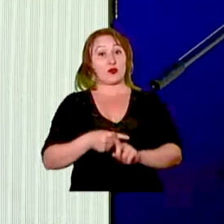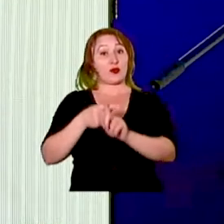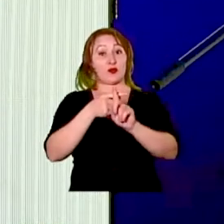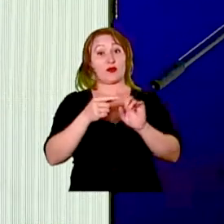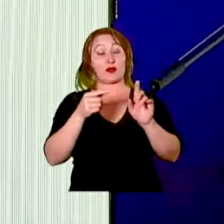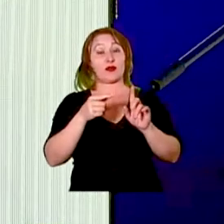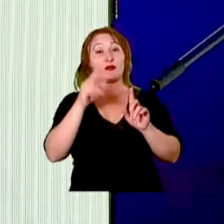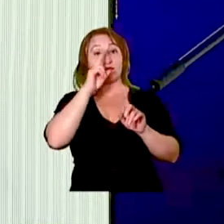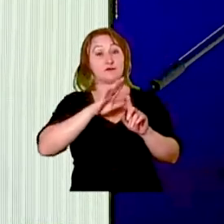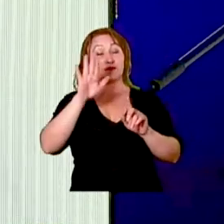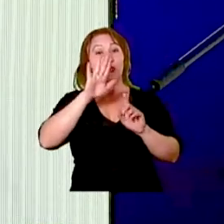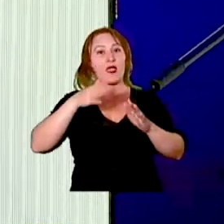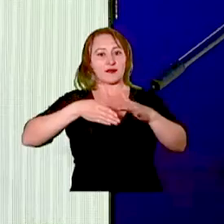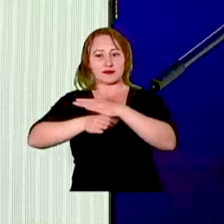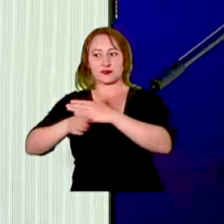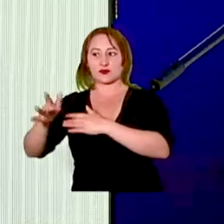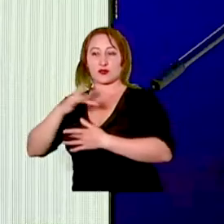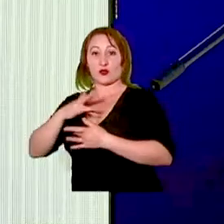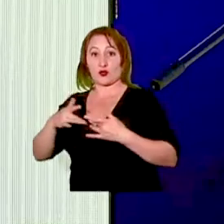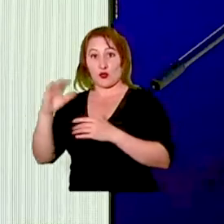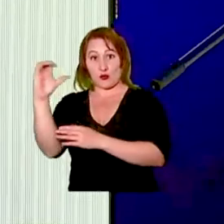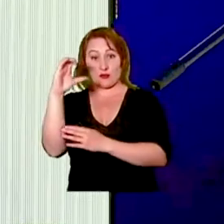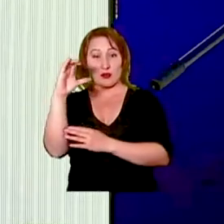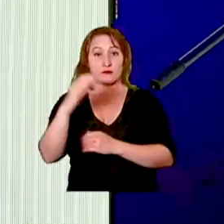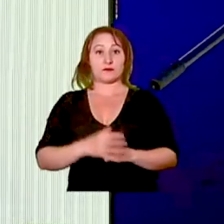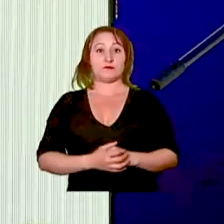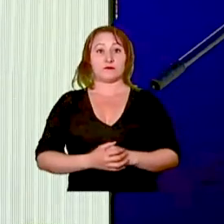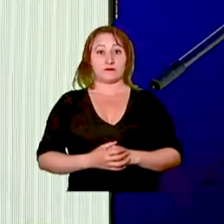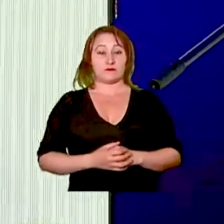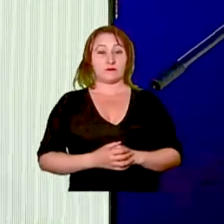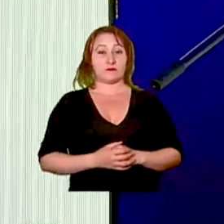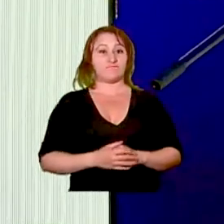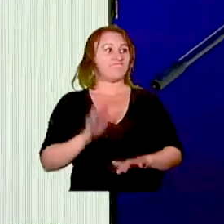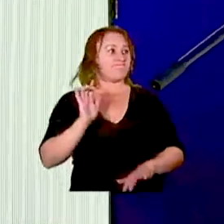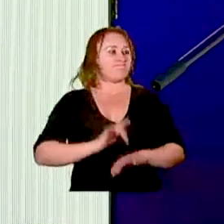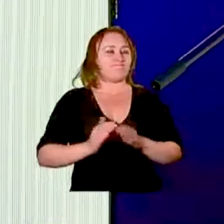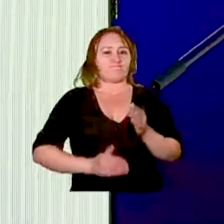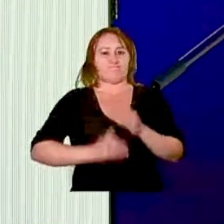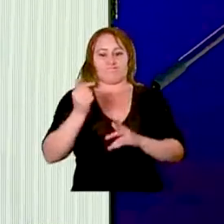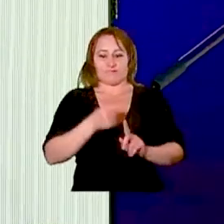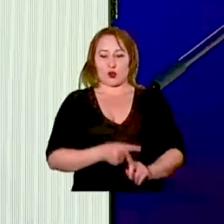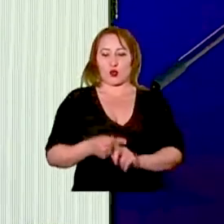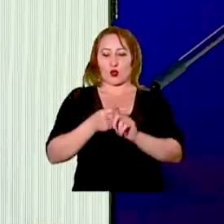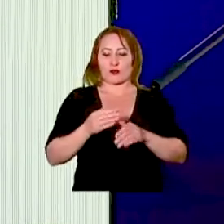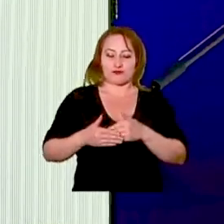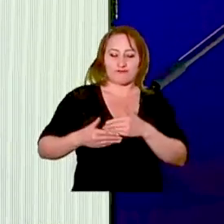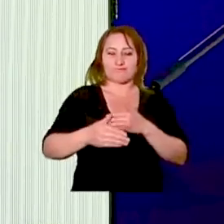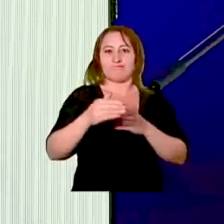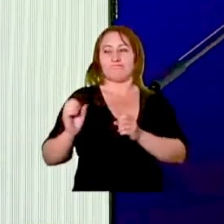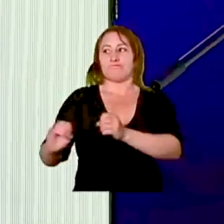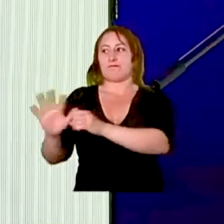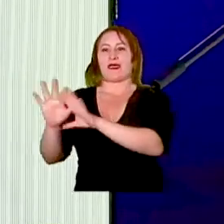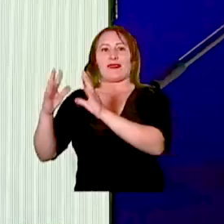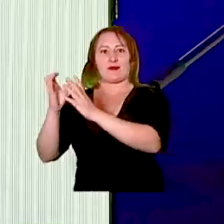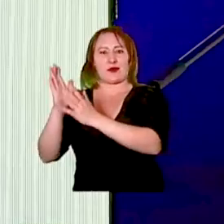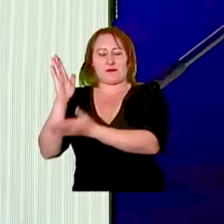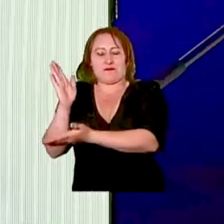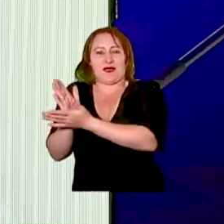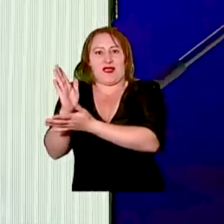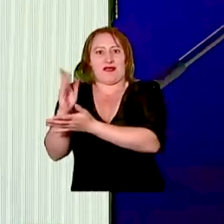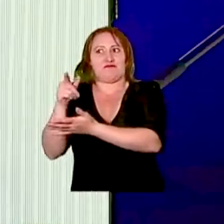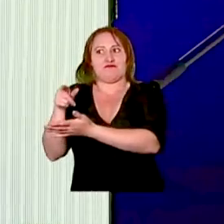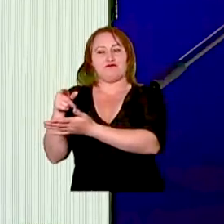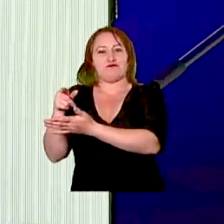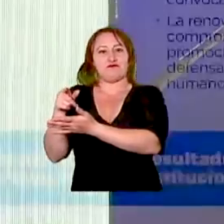el acceso a la salud de Colombia. Nos tocó comenzar el periodo de la Procuraduría con pandemia y tuvimos